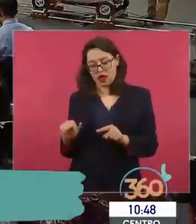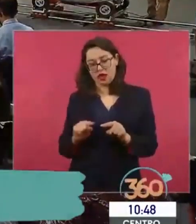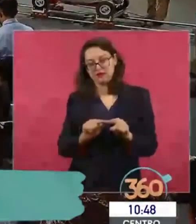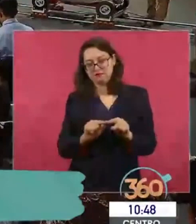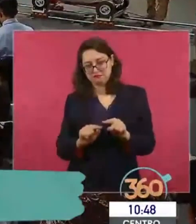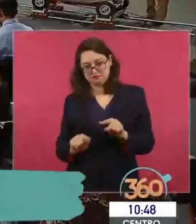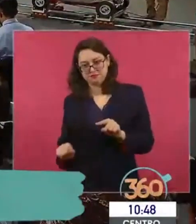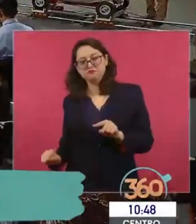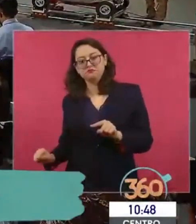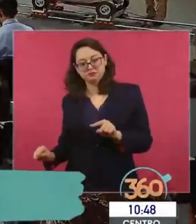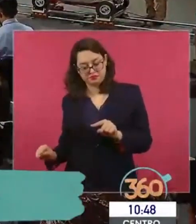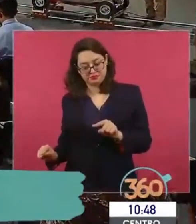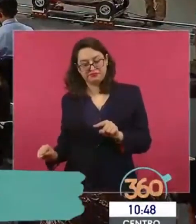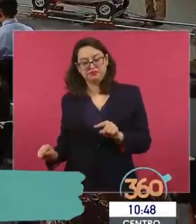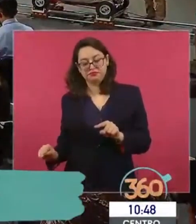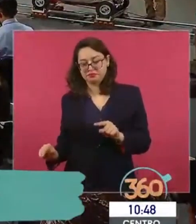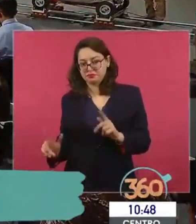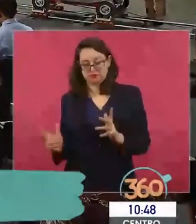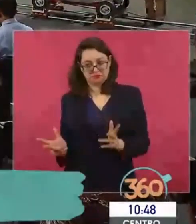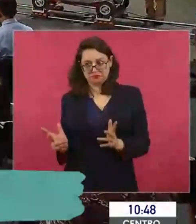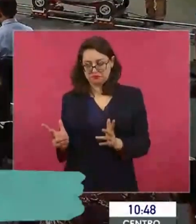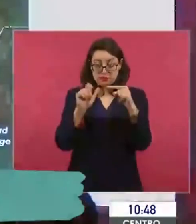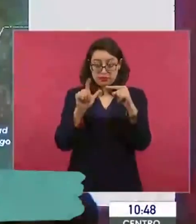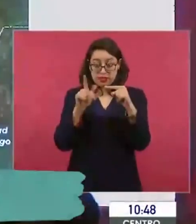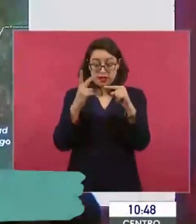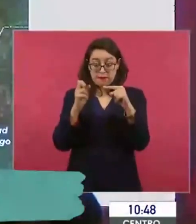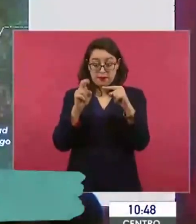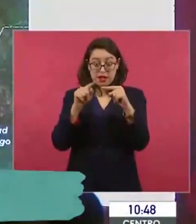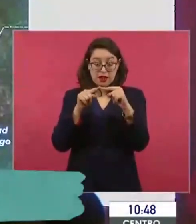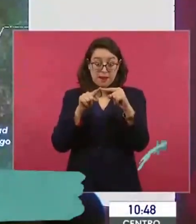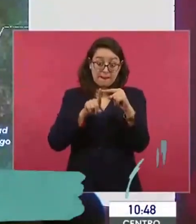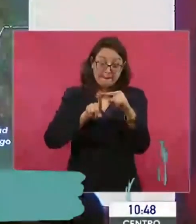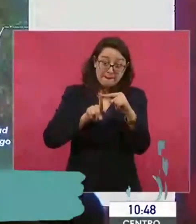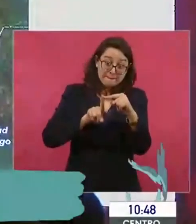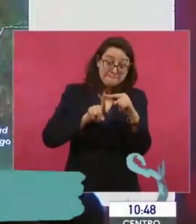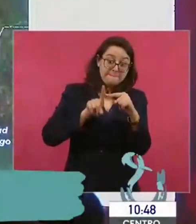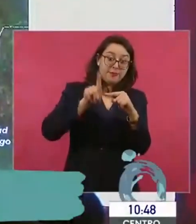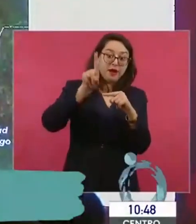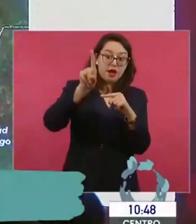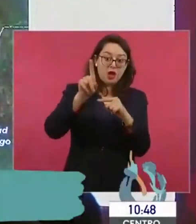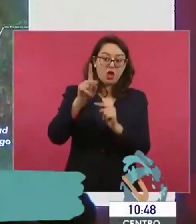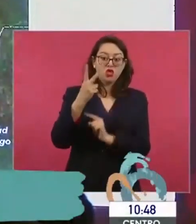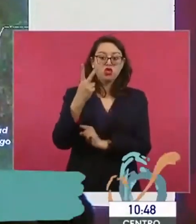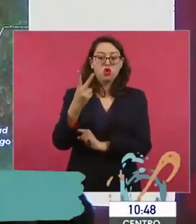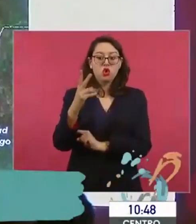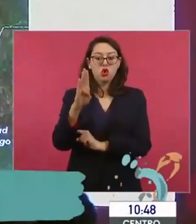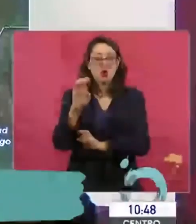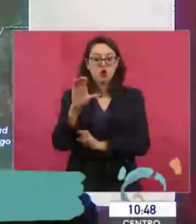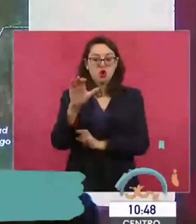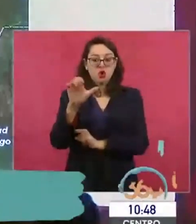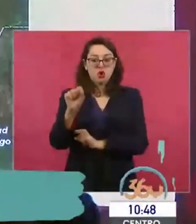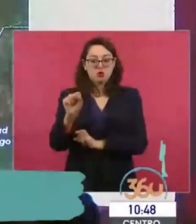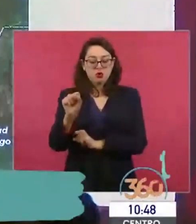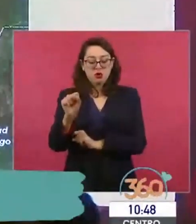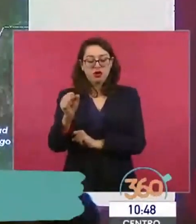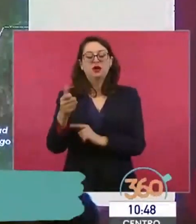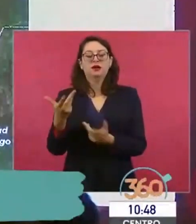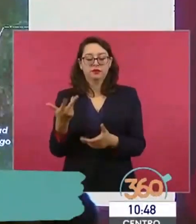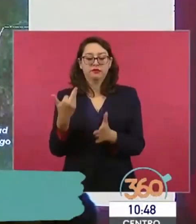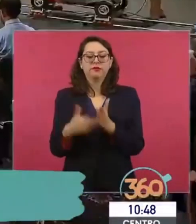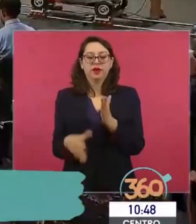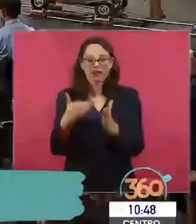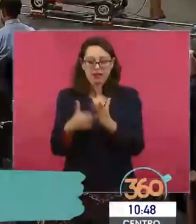público todo el sureste va a quedar comunicado no vamos a tener ningún problema porque se puede sacar el